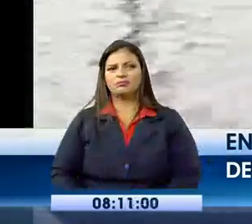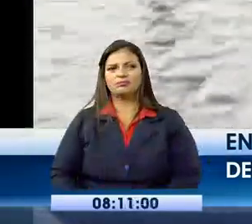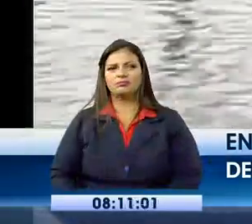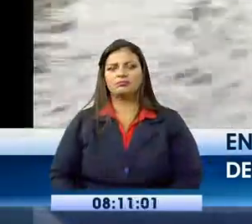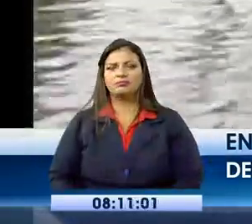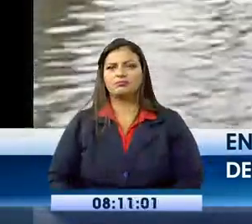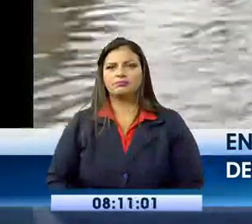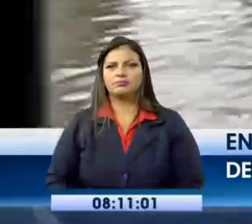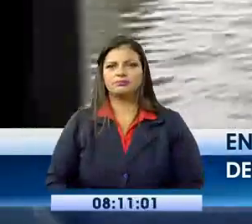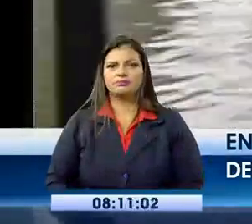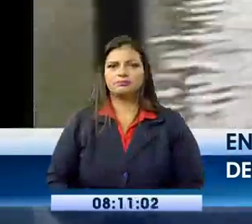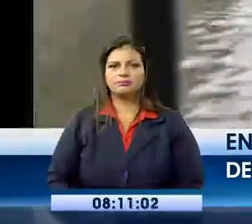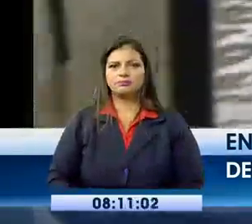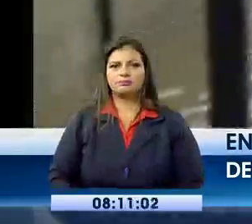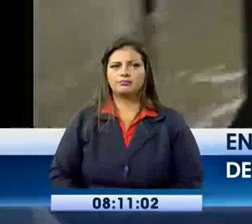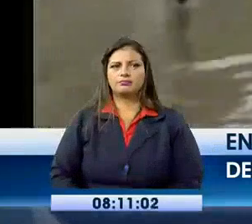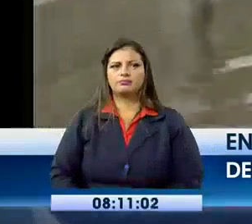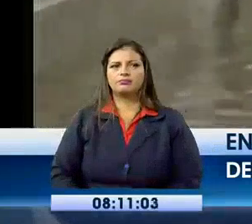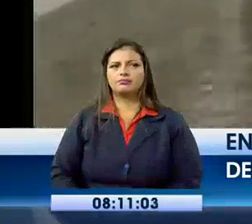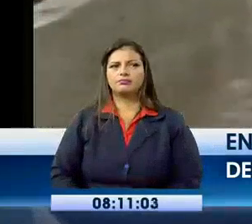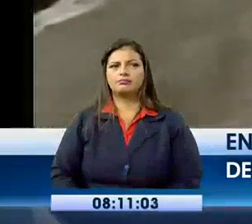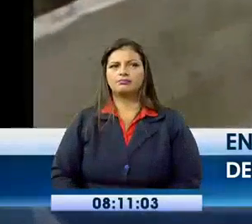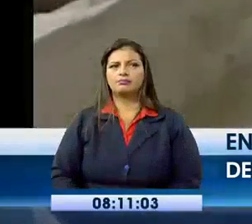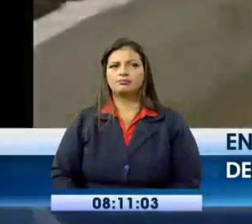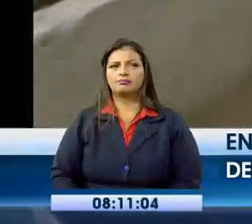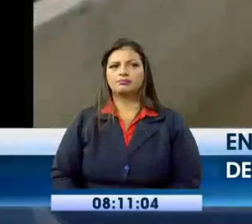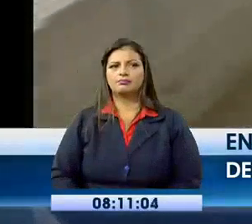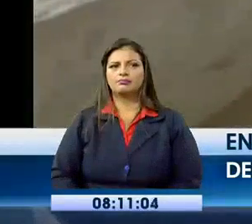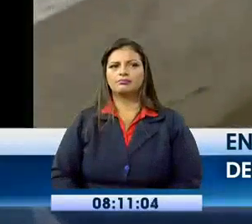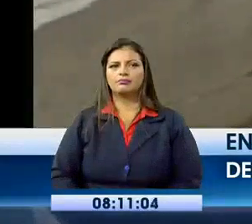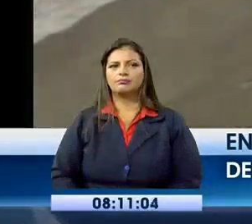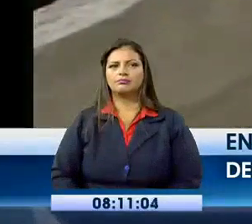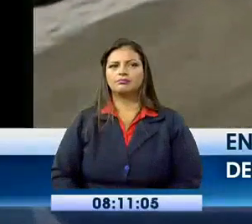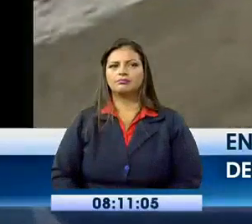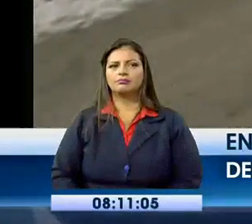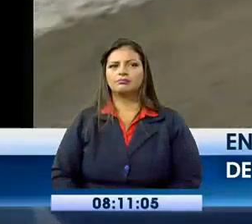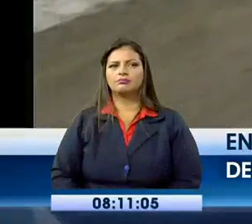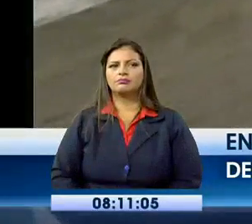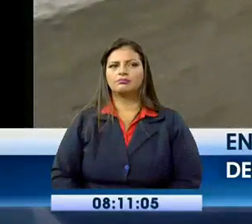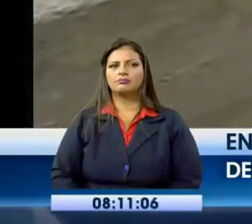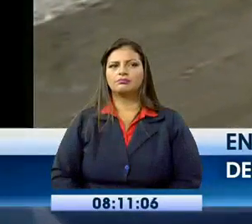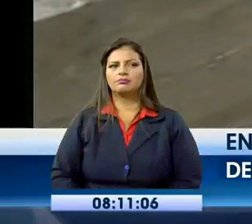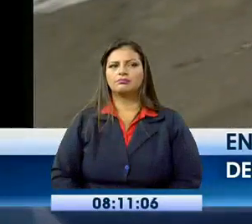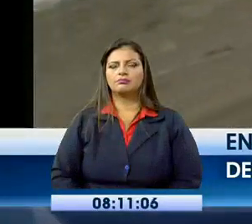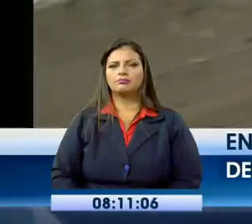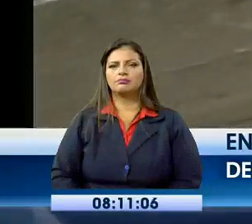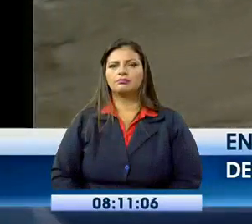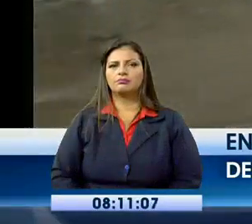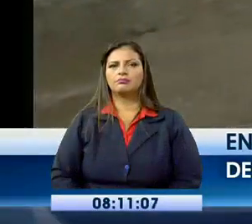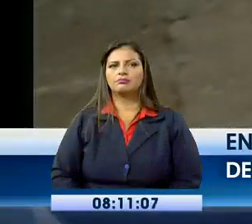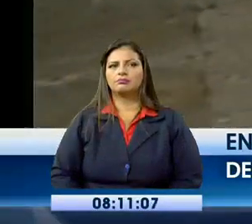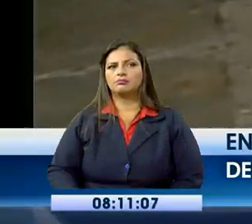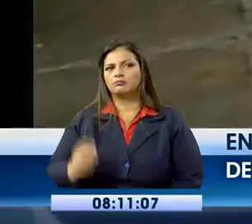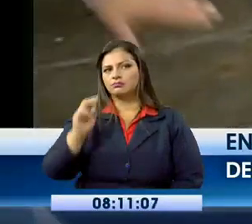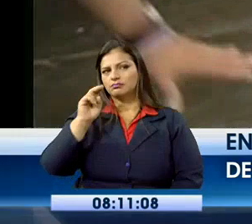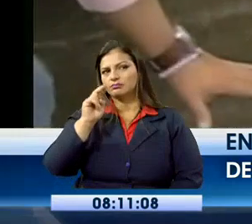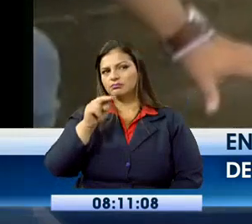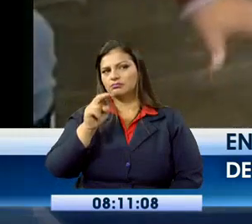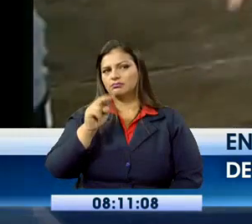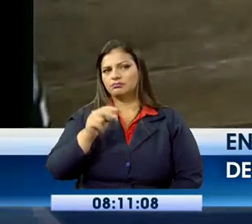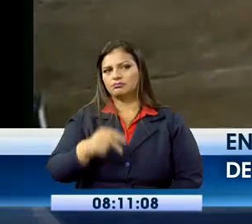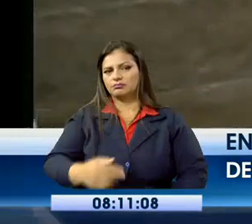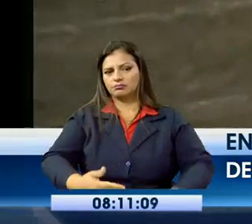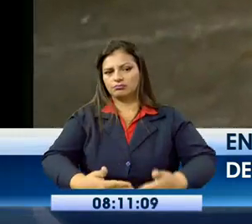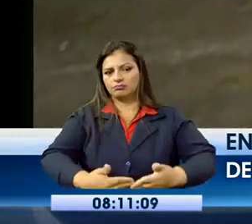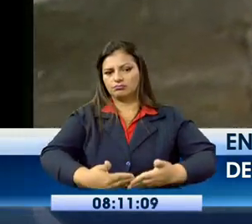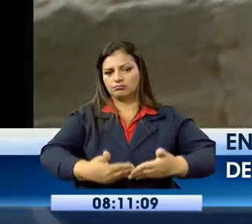A ver, aquí hay un murito, la señora aquí que habita aquí junto a las aguas. Hay ese murito. Me dice la señora que incluso el agua